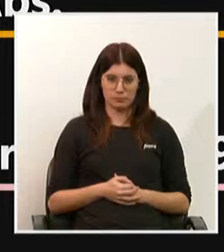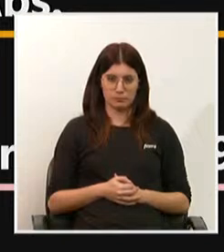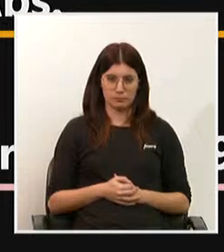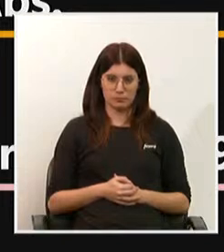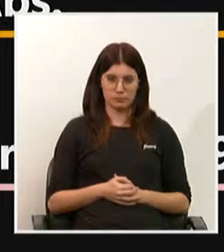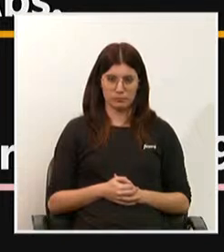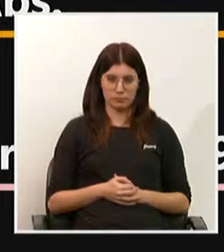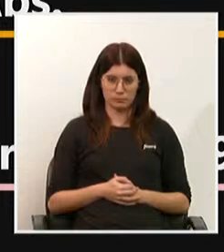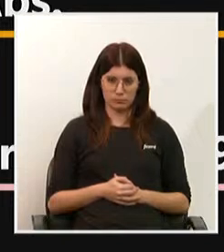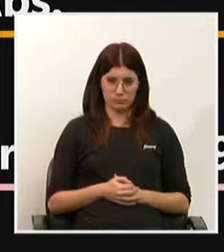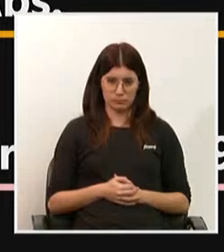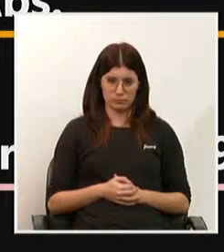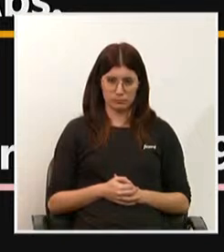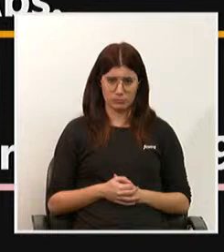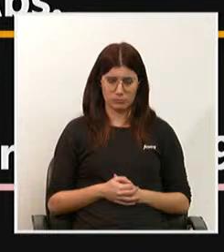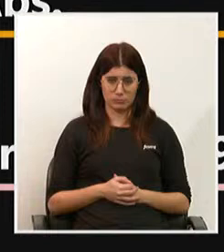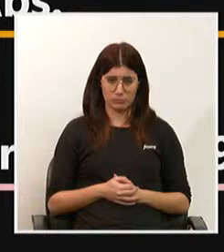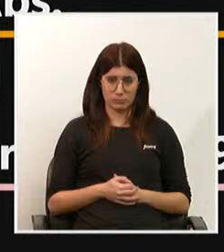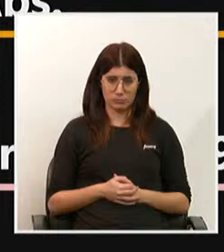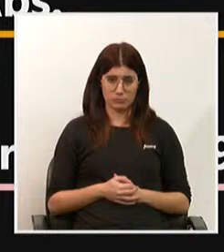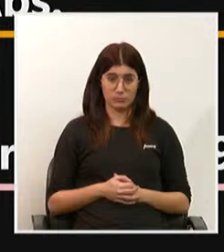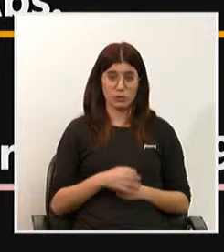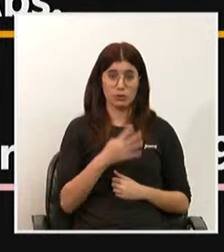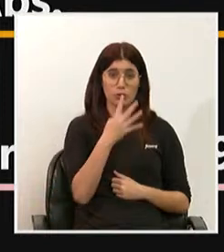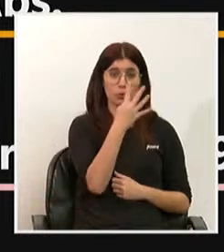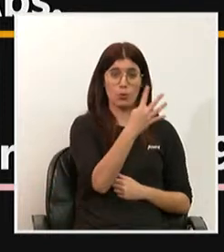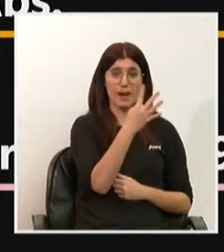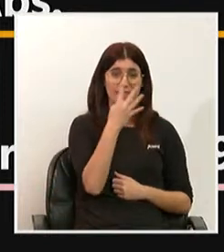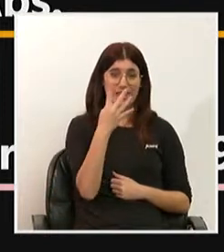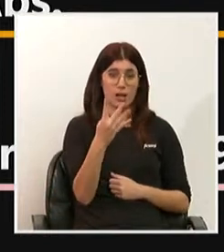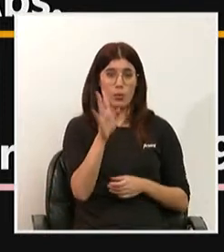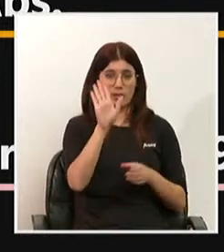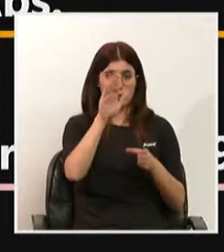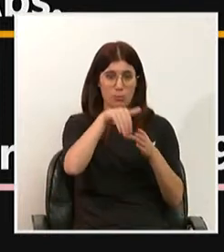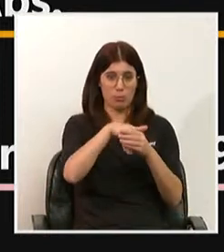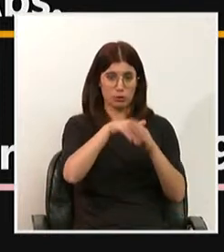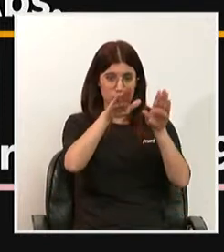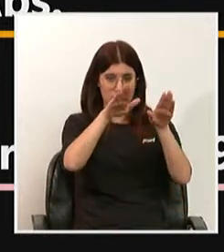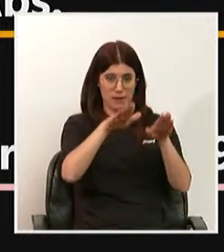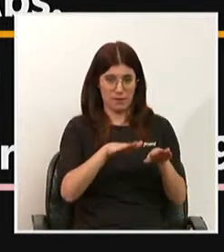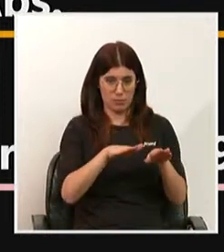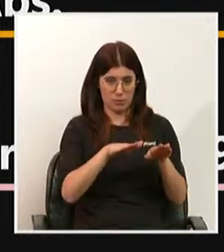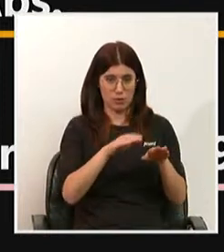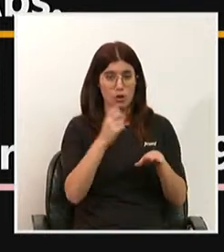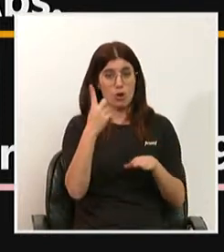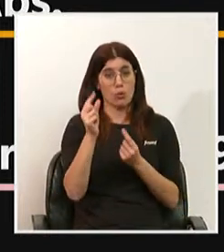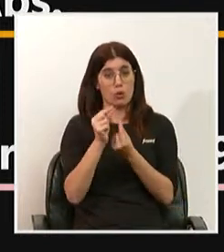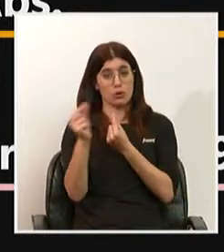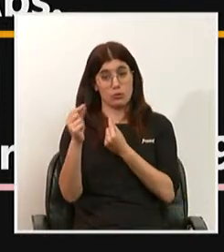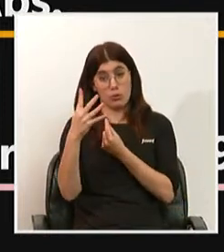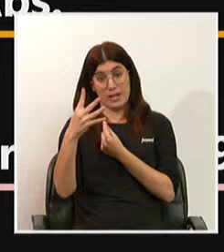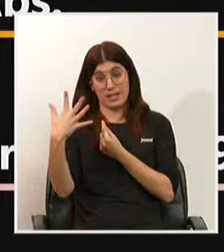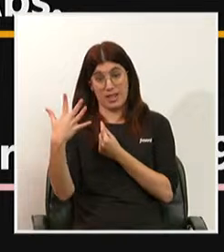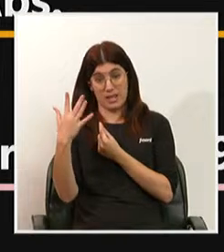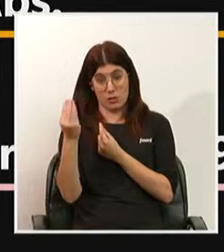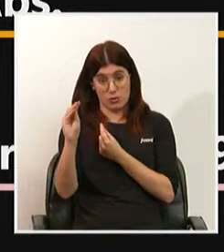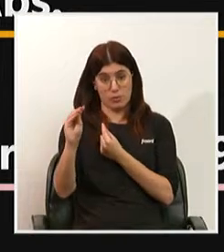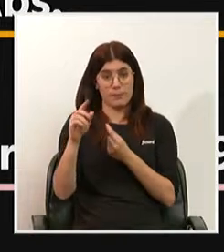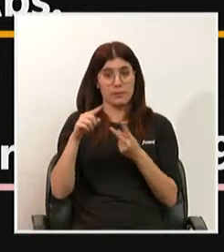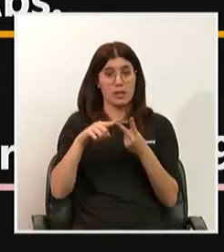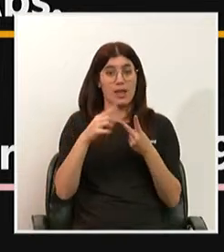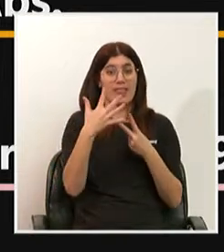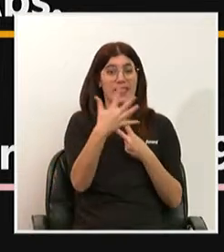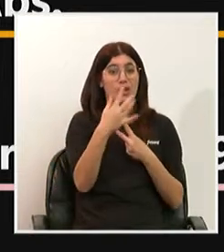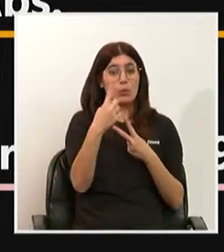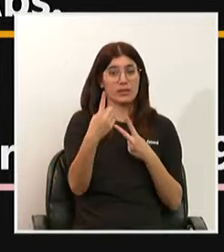Pues con 44 votos a favor y uno telemático 45 51